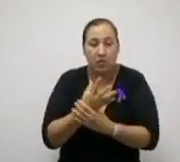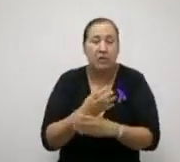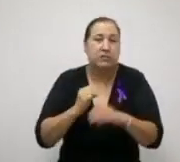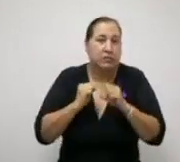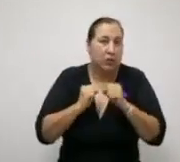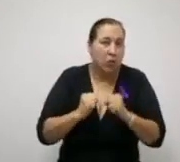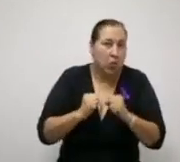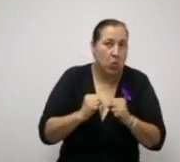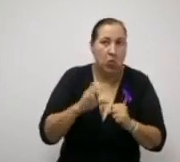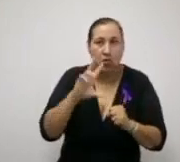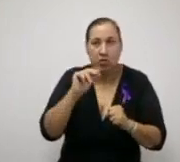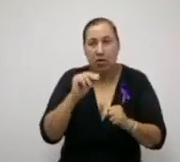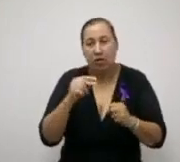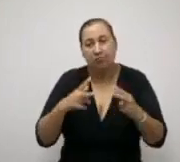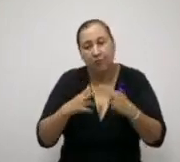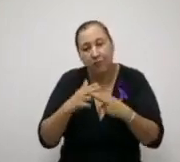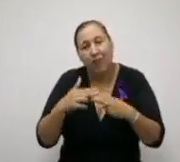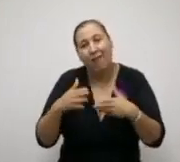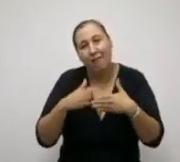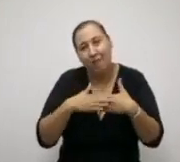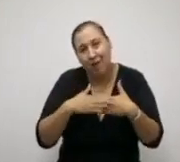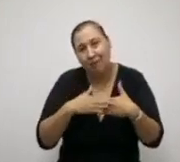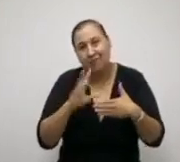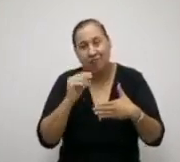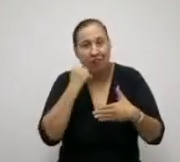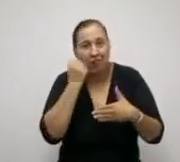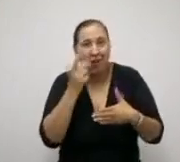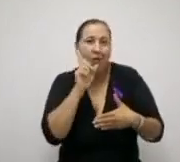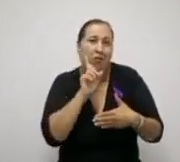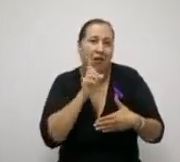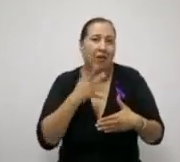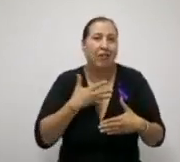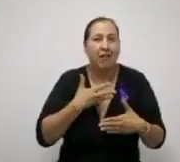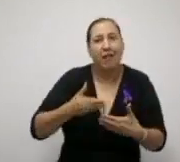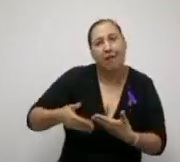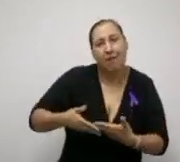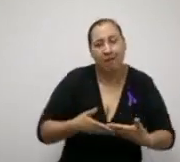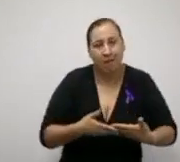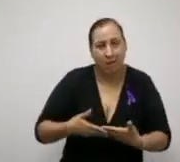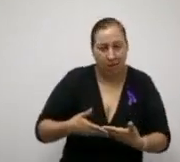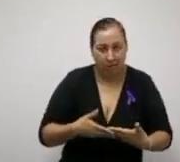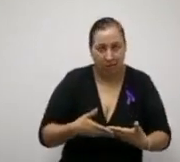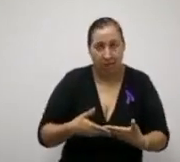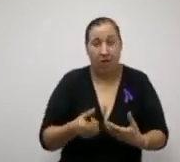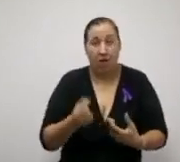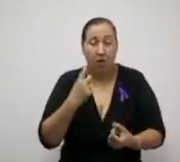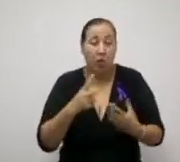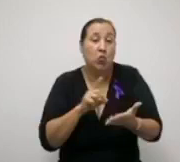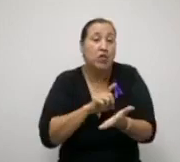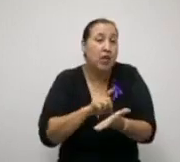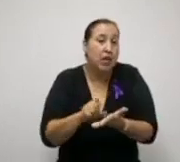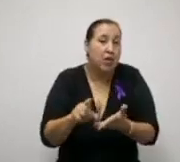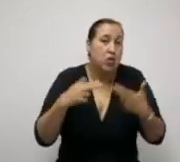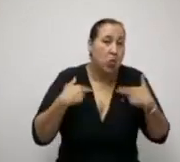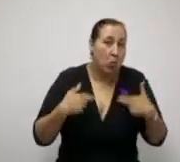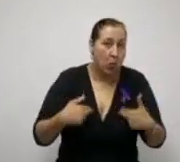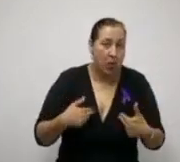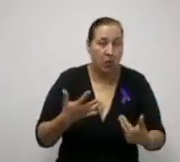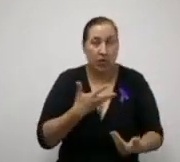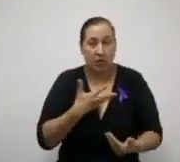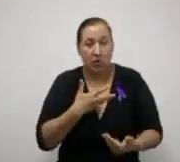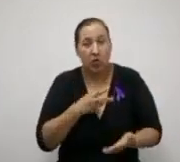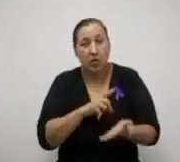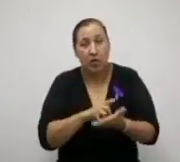de ley legal vigente. El acceso a la atención de aborto en condiciones seguras es un derecho humano fundamental que forma parte de los